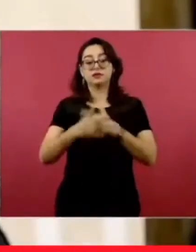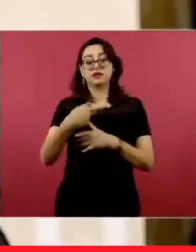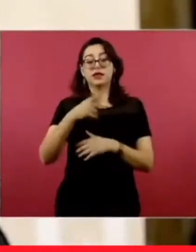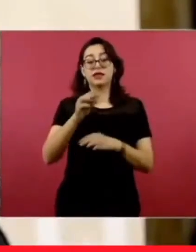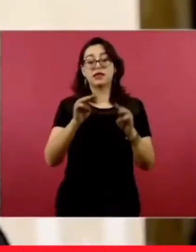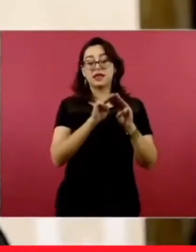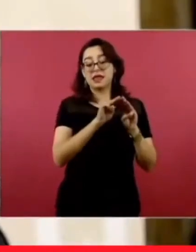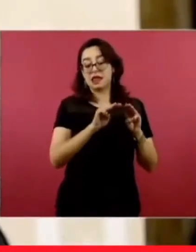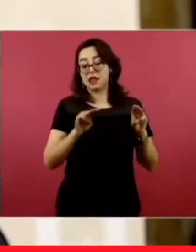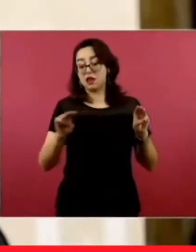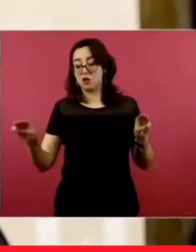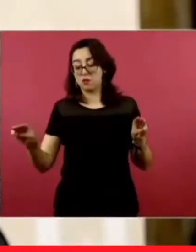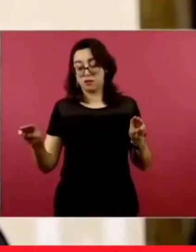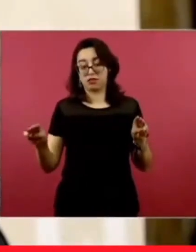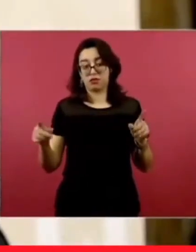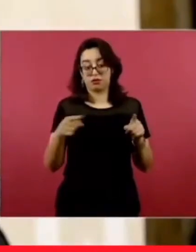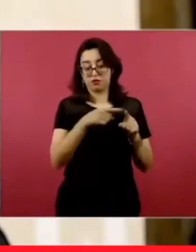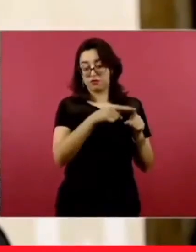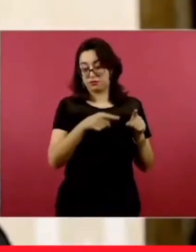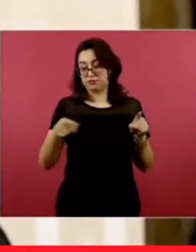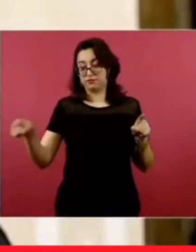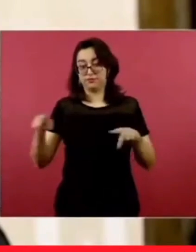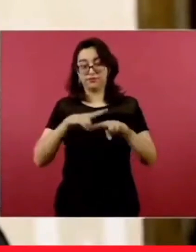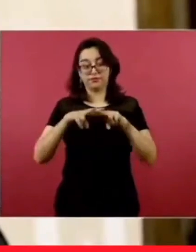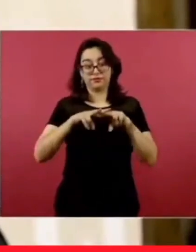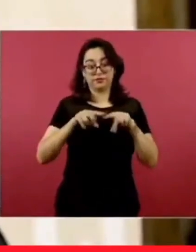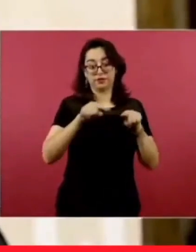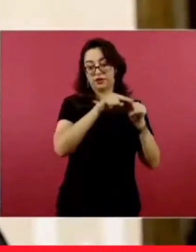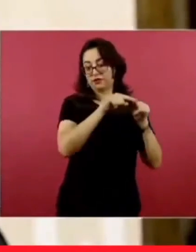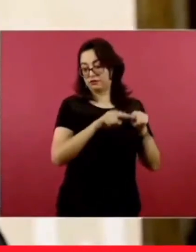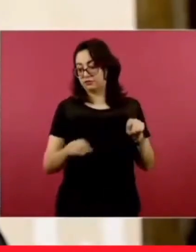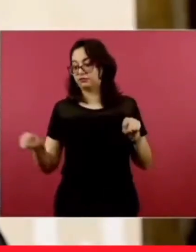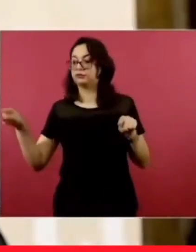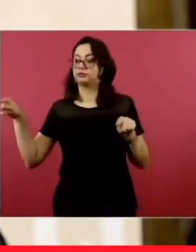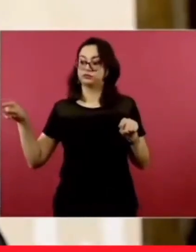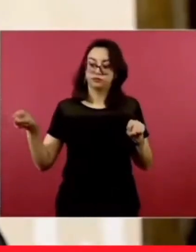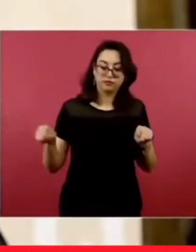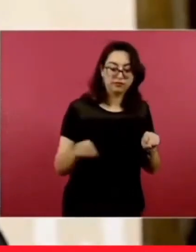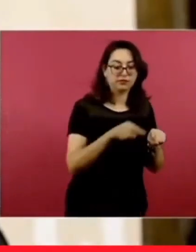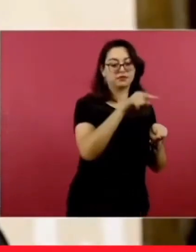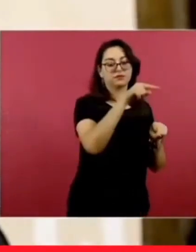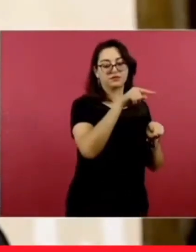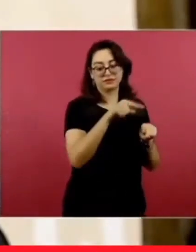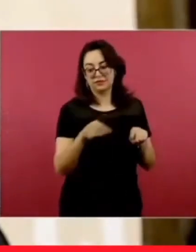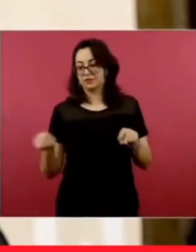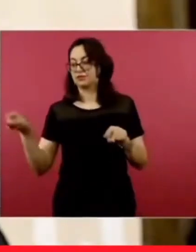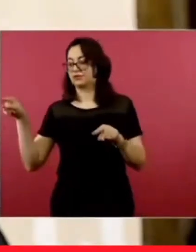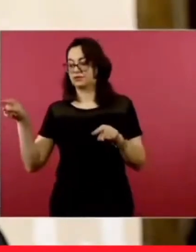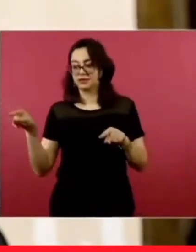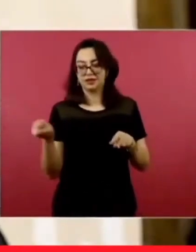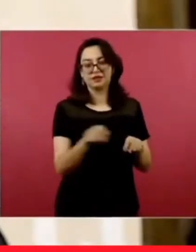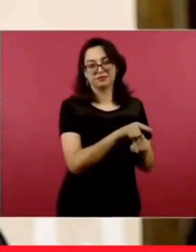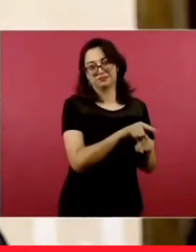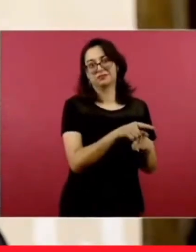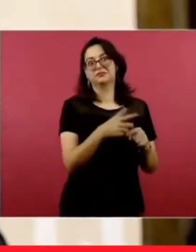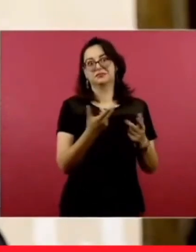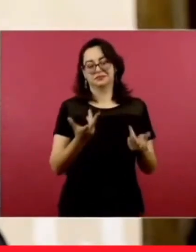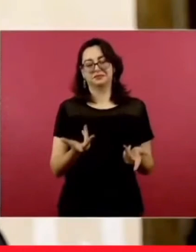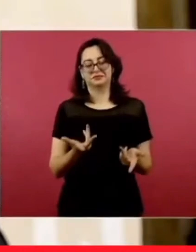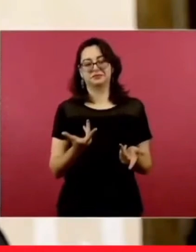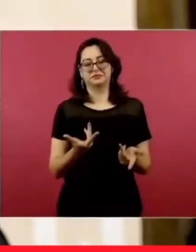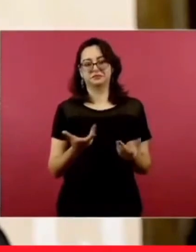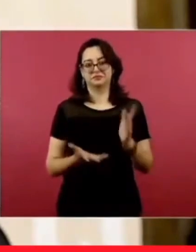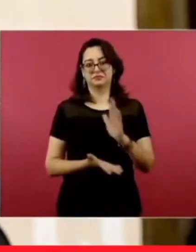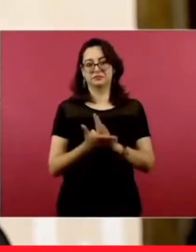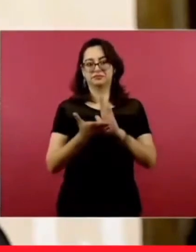trayecto de 15 kilómetros hacia el circuito exterior mexiquense. Adicionalmente, se están